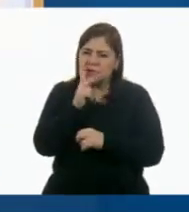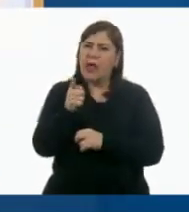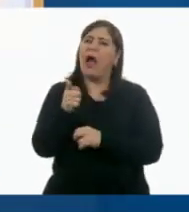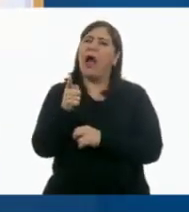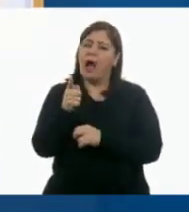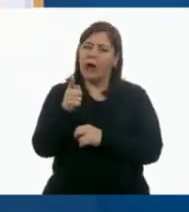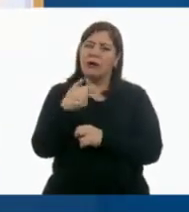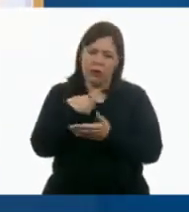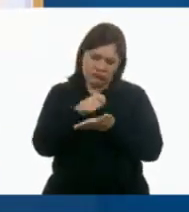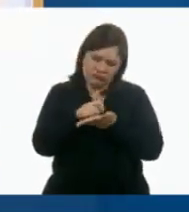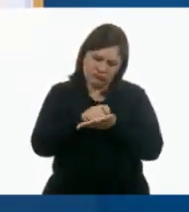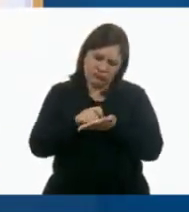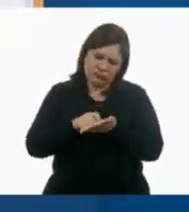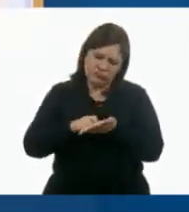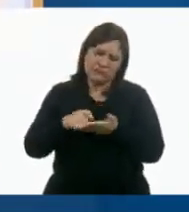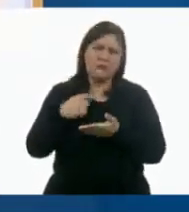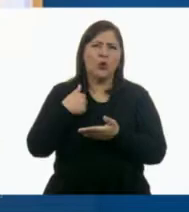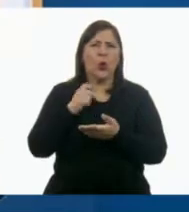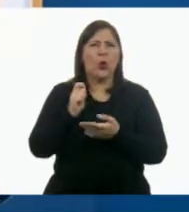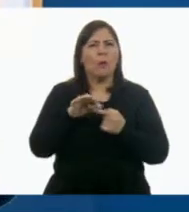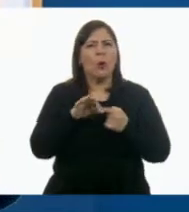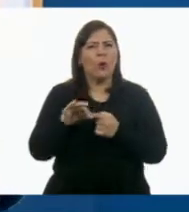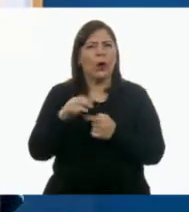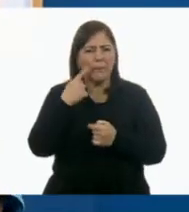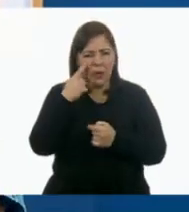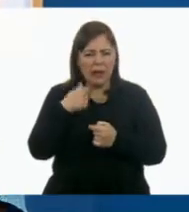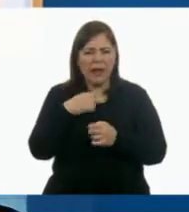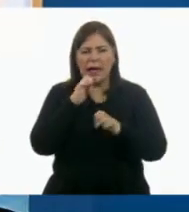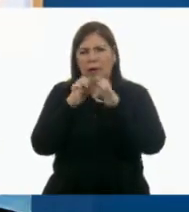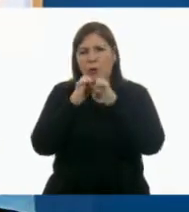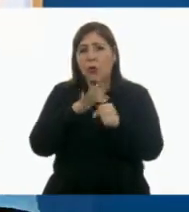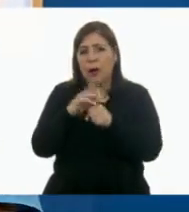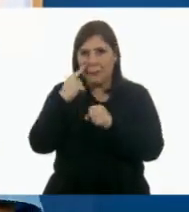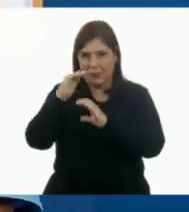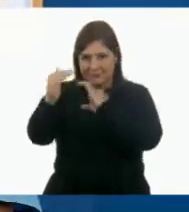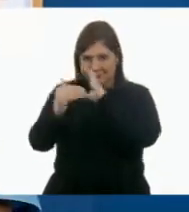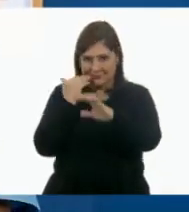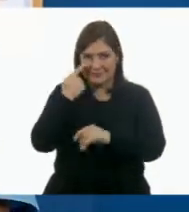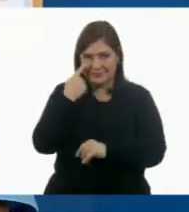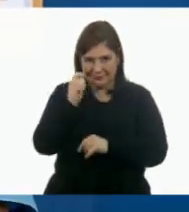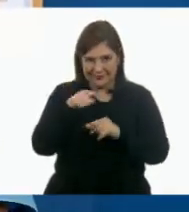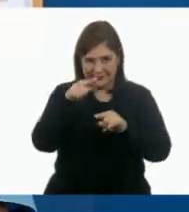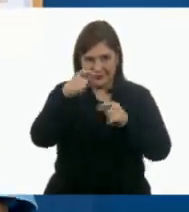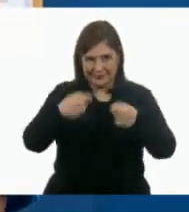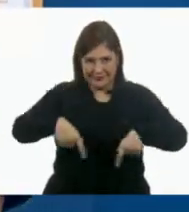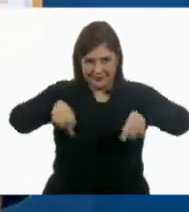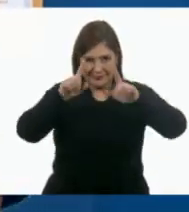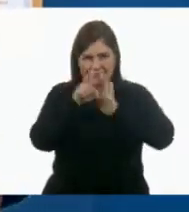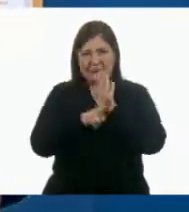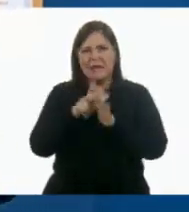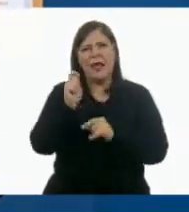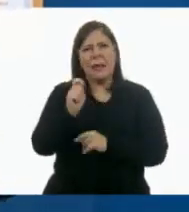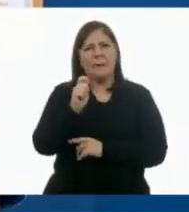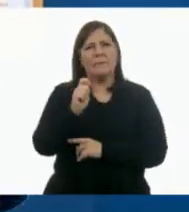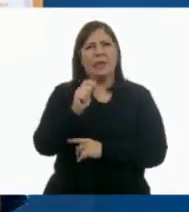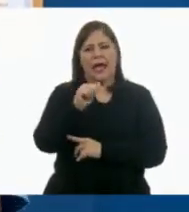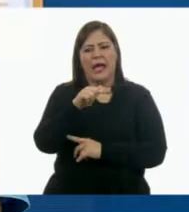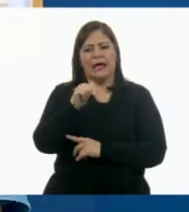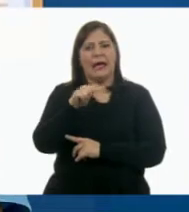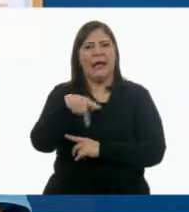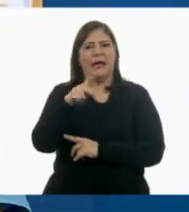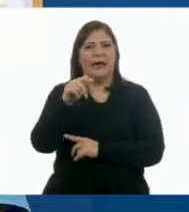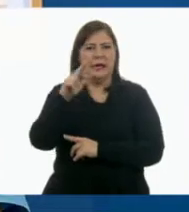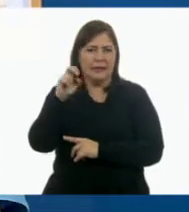su guión de la entrevista y nos mandó esta entrevista. Vamos a verla en casa para ver qué es lo que nos dice el papá de Ana Karen sobre